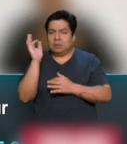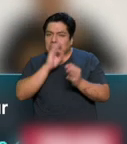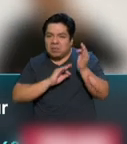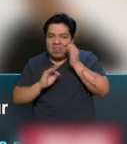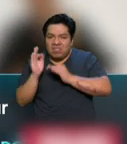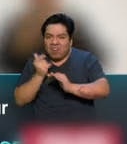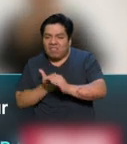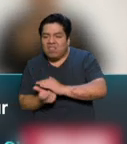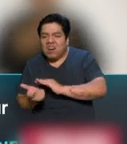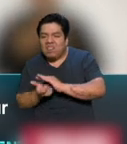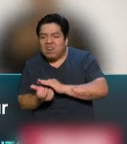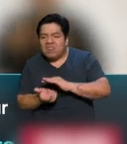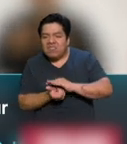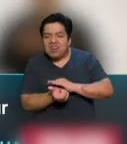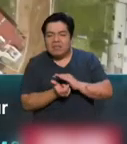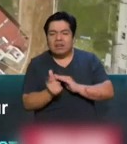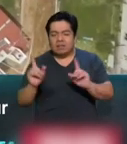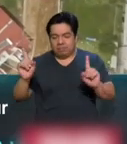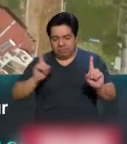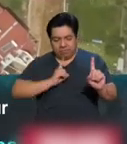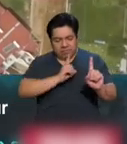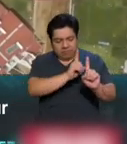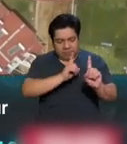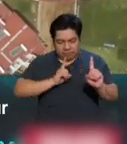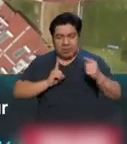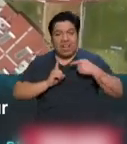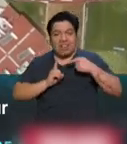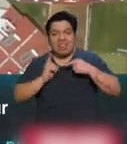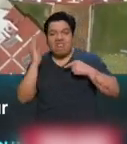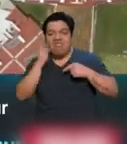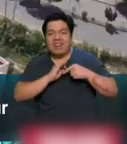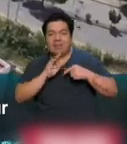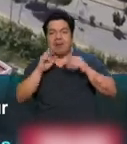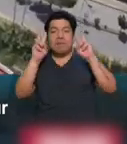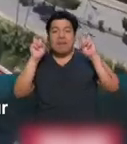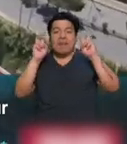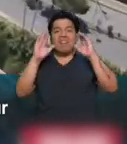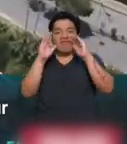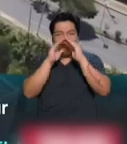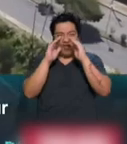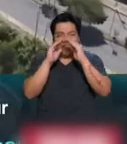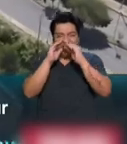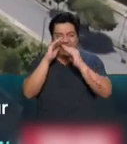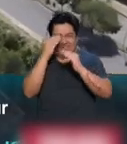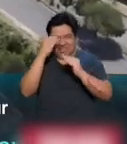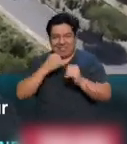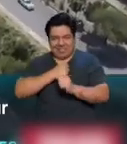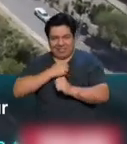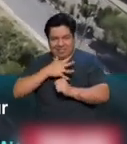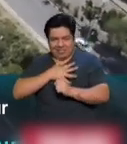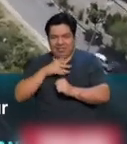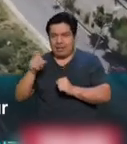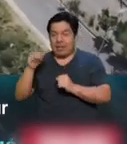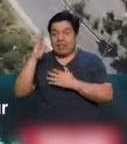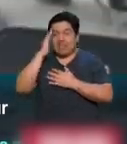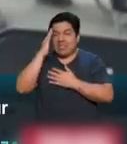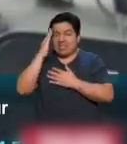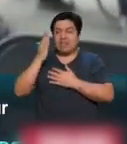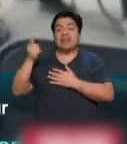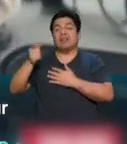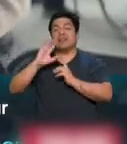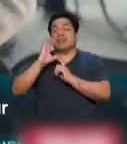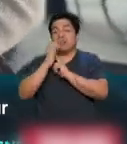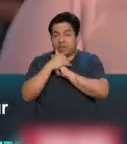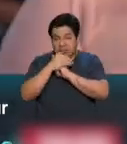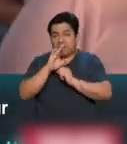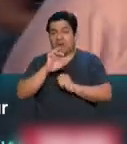por parte de falsos intermediarios para ingresar al programa de Vivienda para el Bienestar. El titular de la Comisión Nacional de